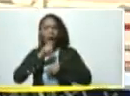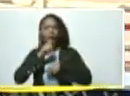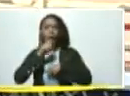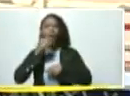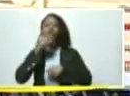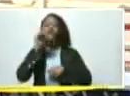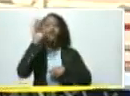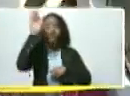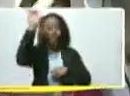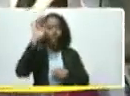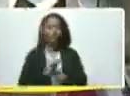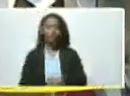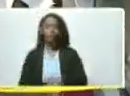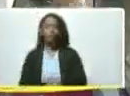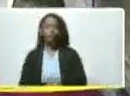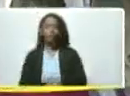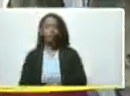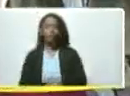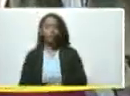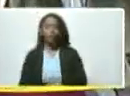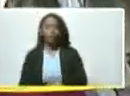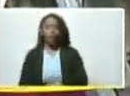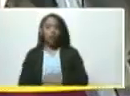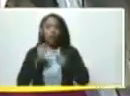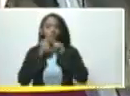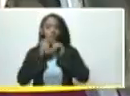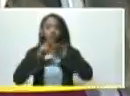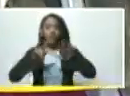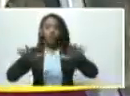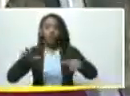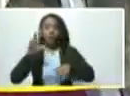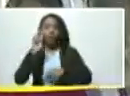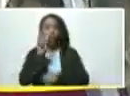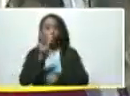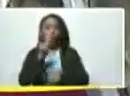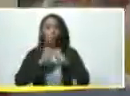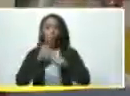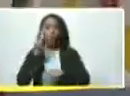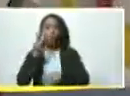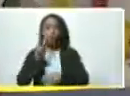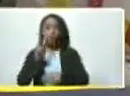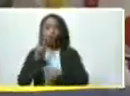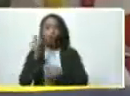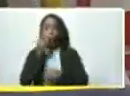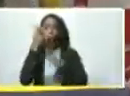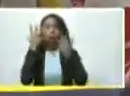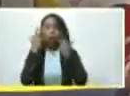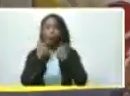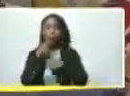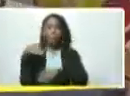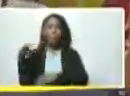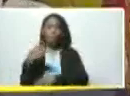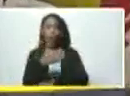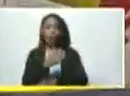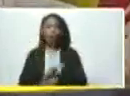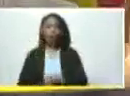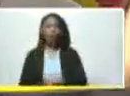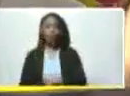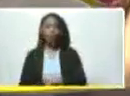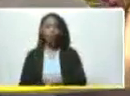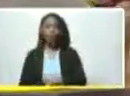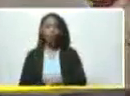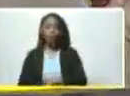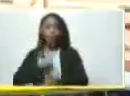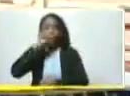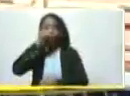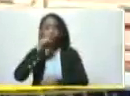años por venir. Y multipliquemos por dos la proteína animal, el pescado, el